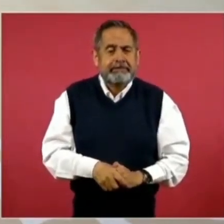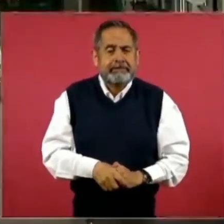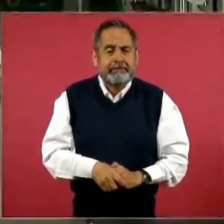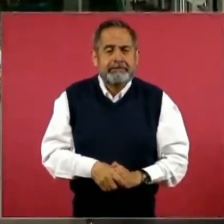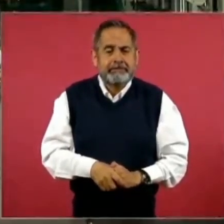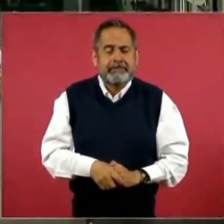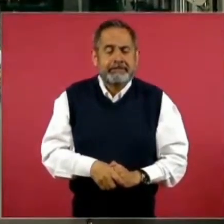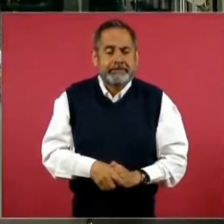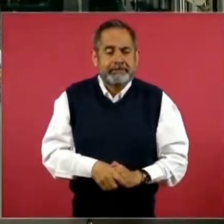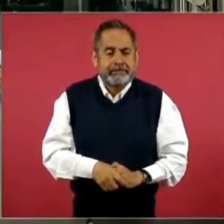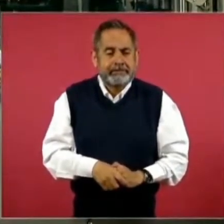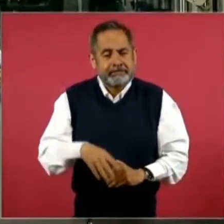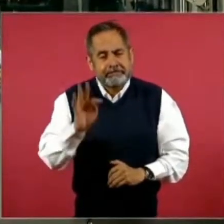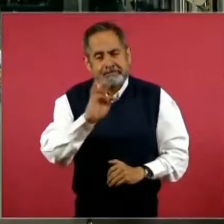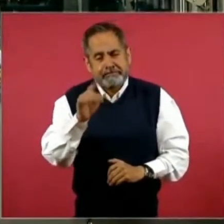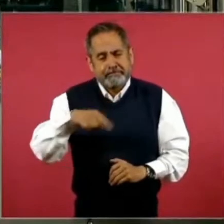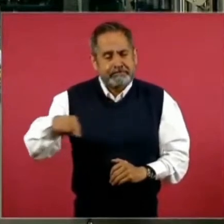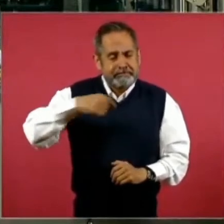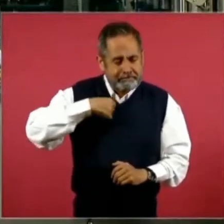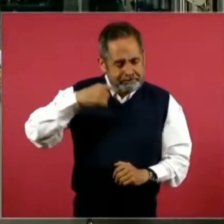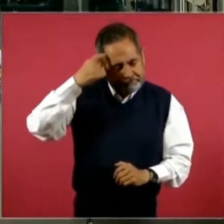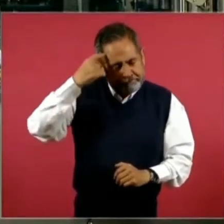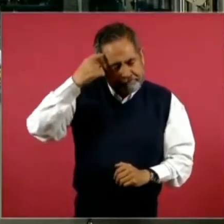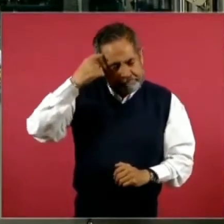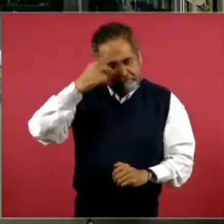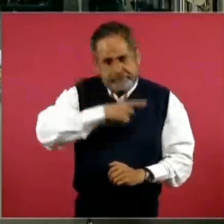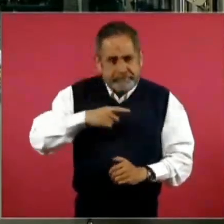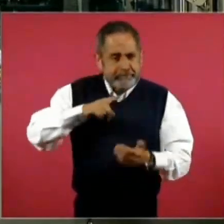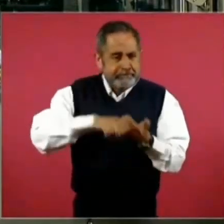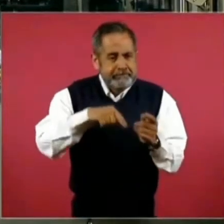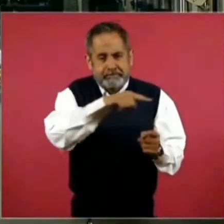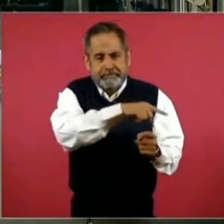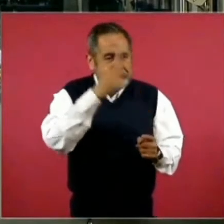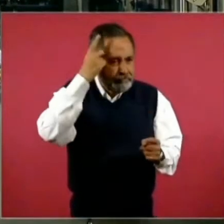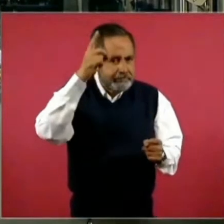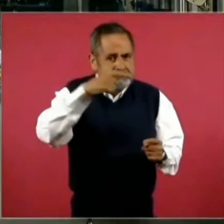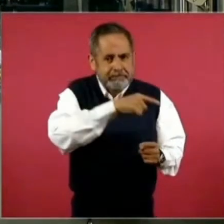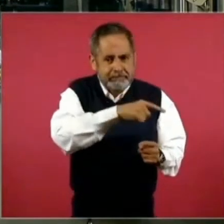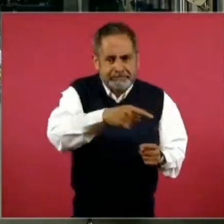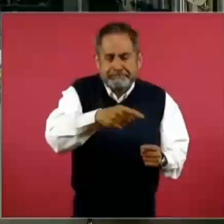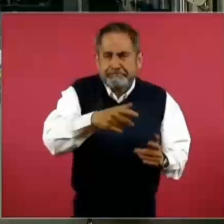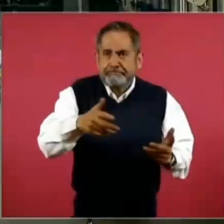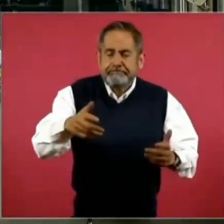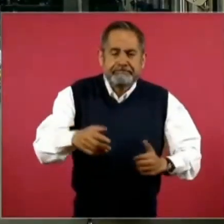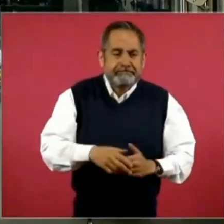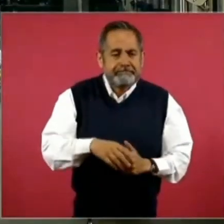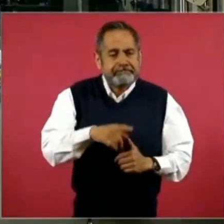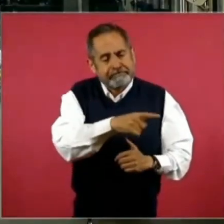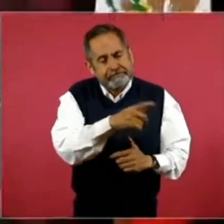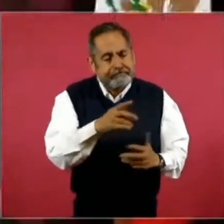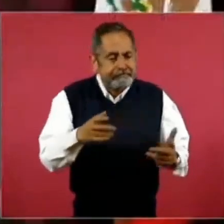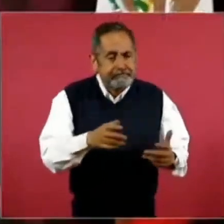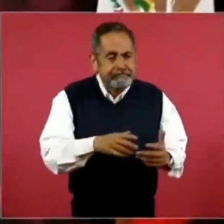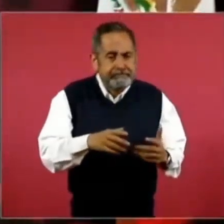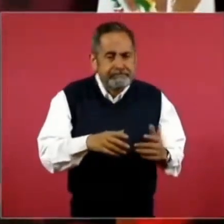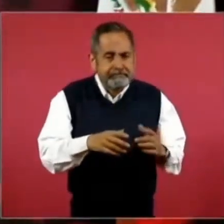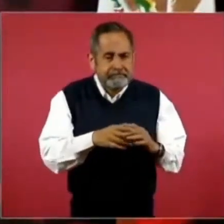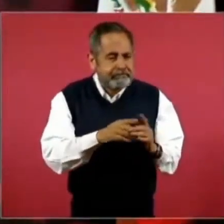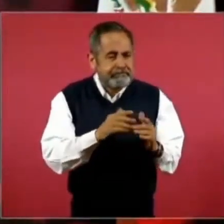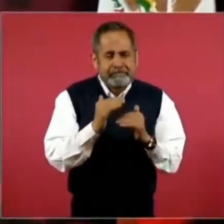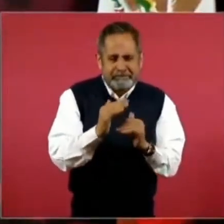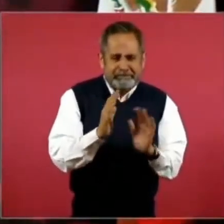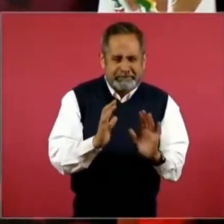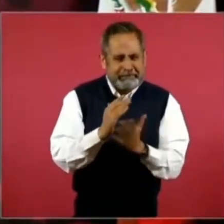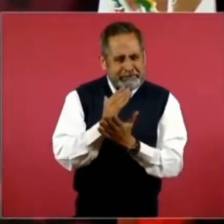eh lo que tienen que hacer ahí los dueños es autolimitarse